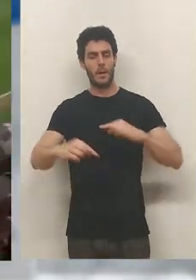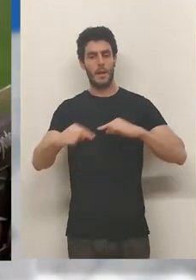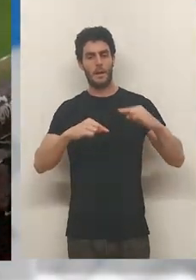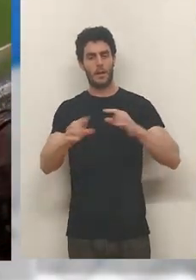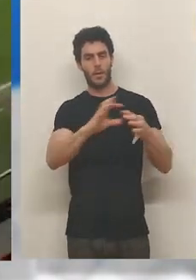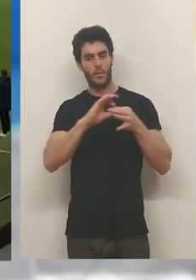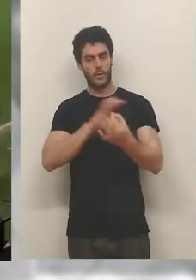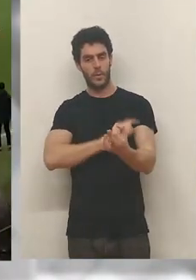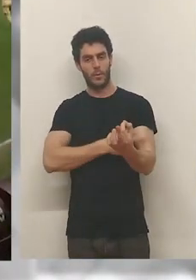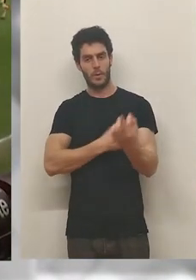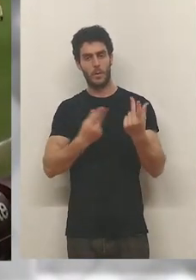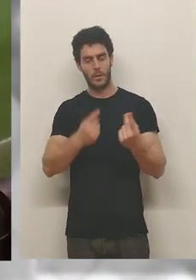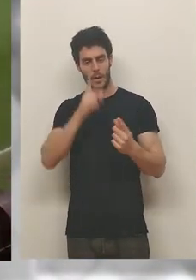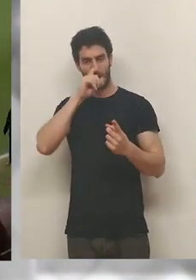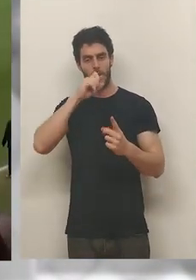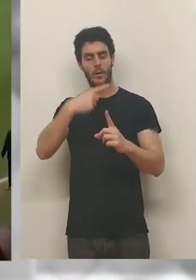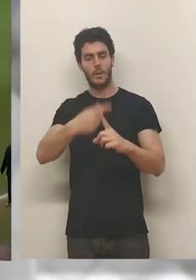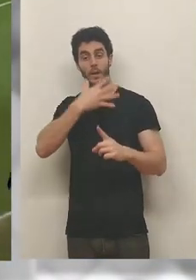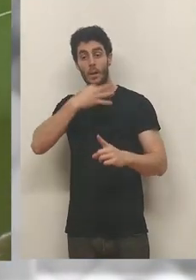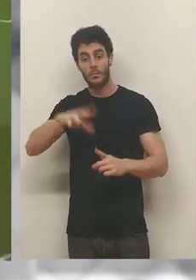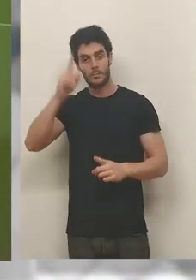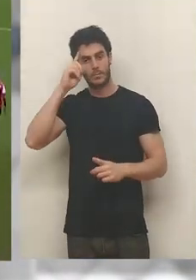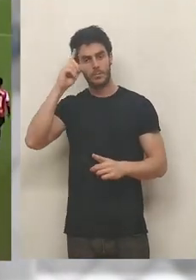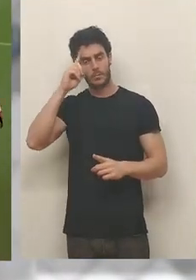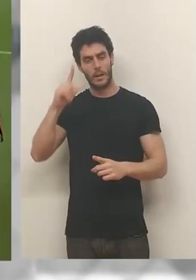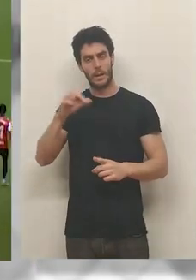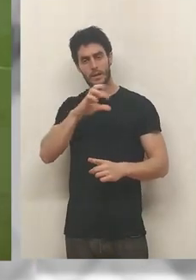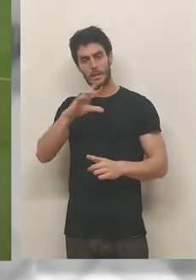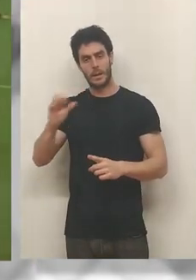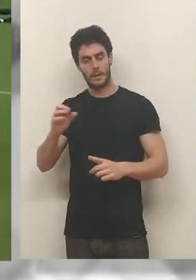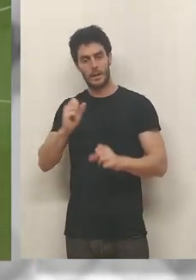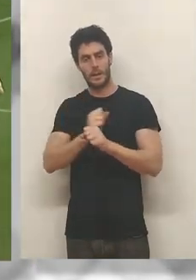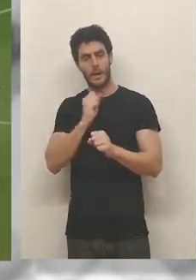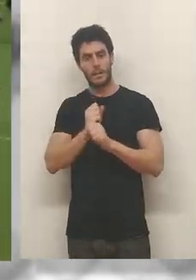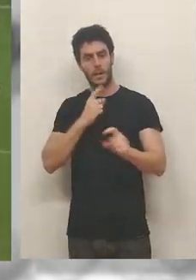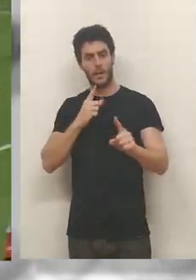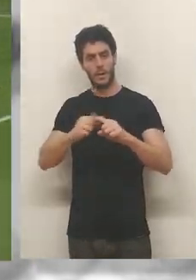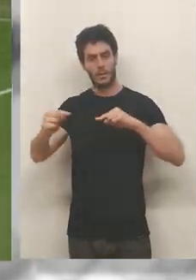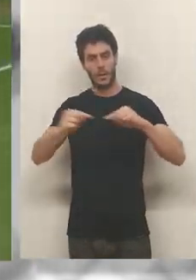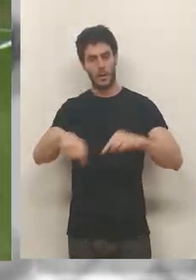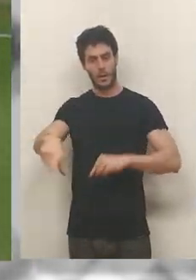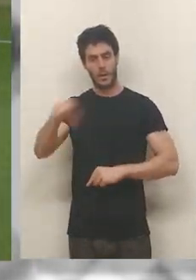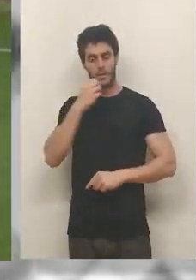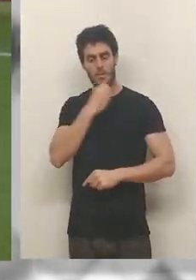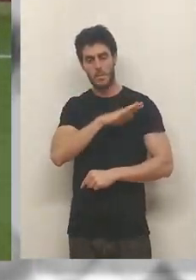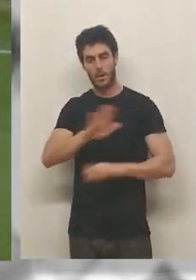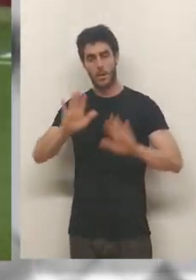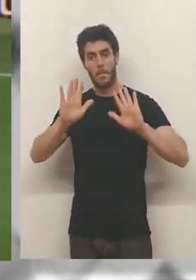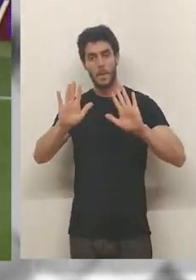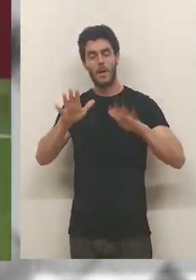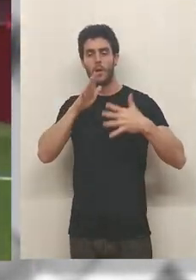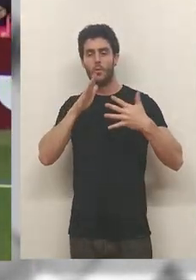¿Quién será el entrenador de la Unión Deportiva Logroñés el próximo curso? Carlos Laseras trabaja para encontrar al mejor